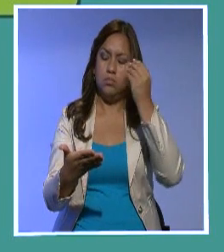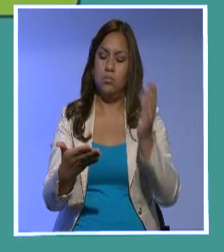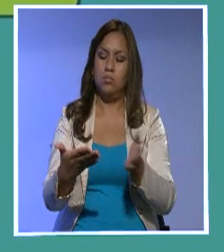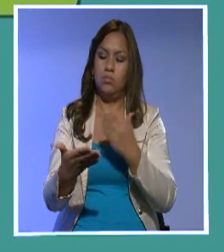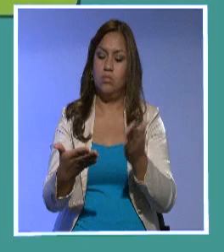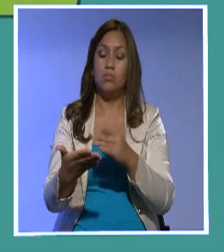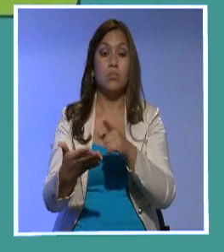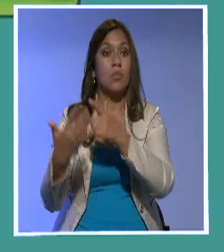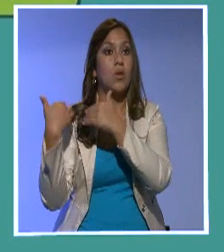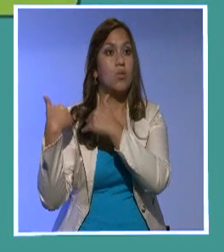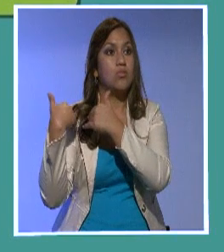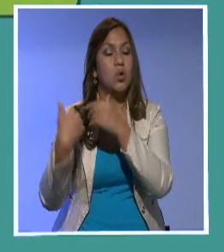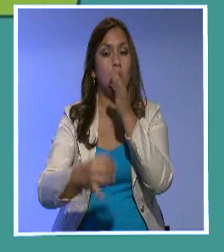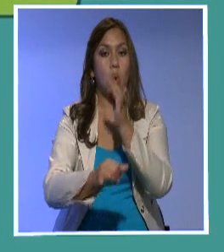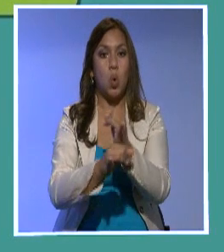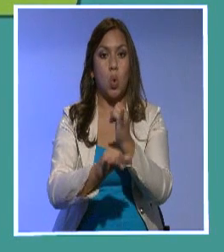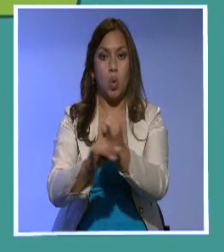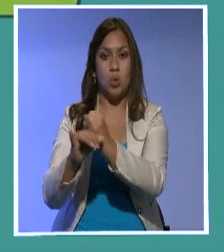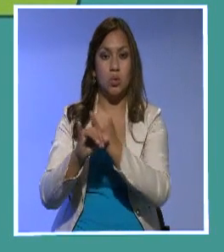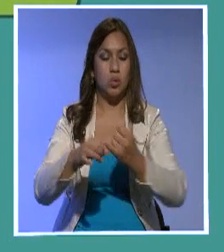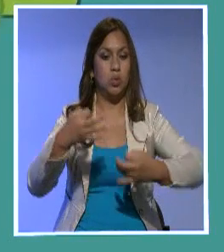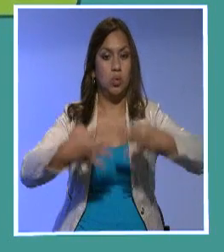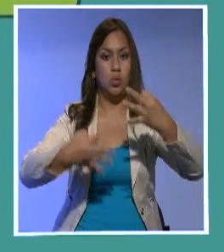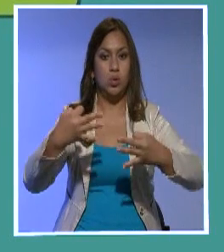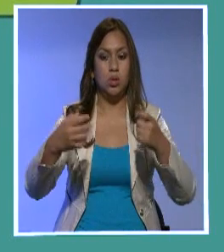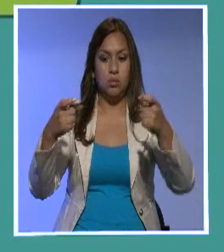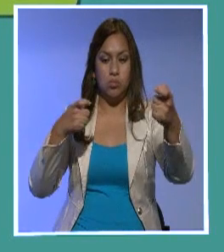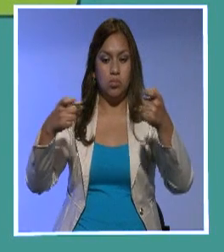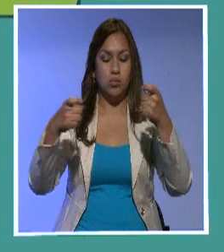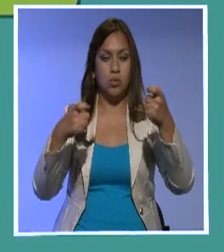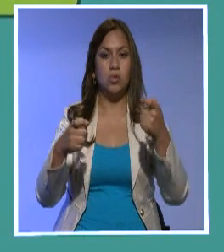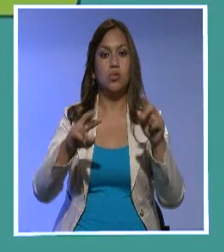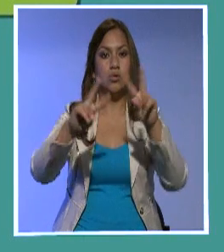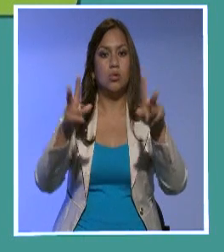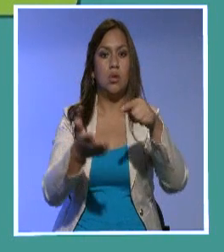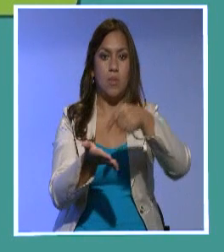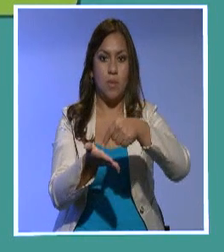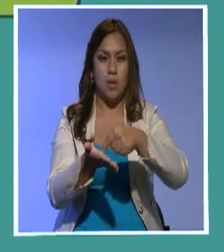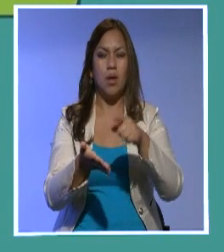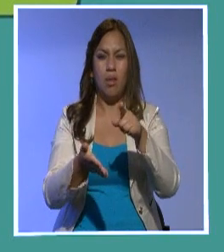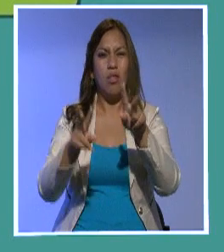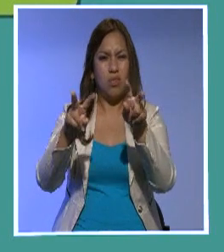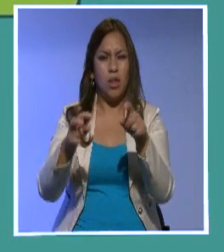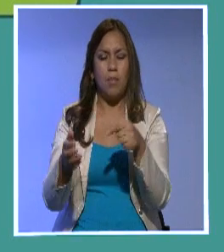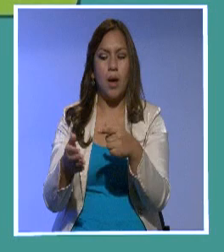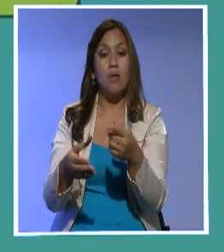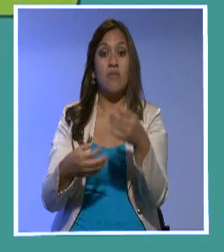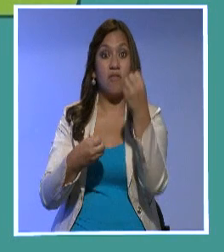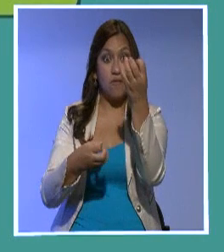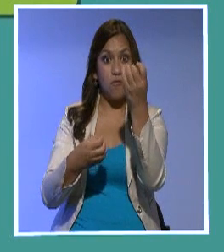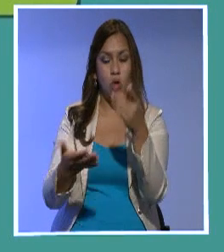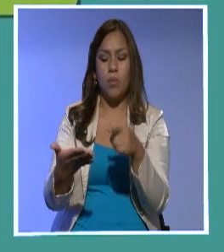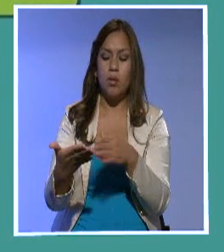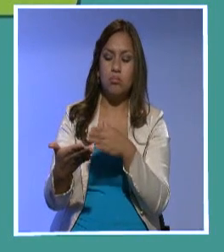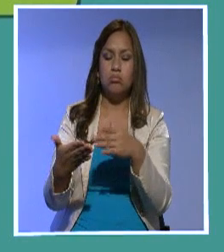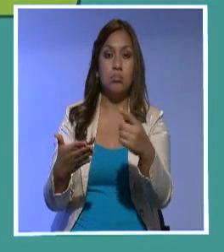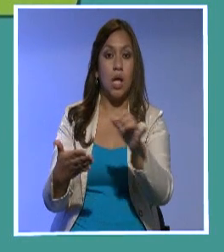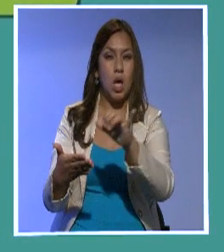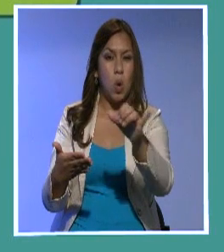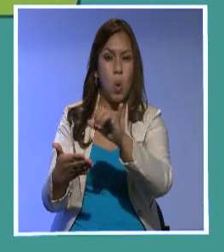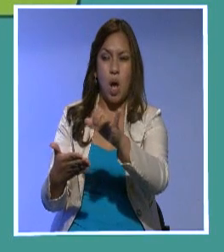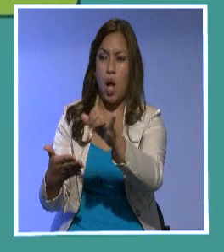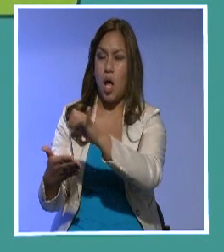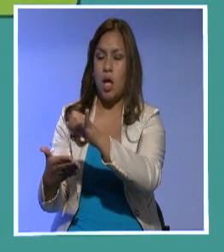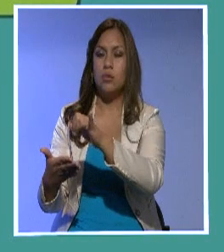instituciones de justicia y control tributario sobre la base del informe de investigación de los panamá papers que remitió la comisión de justicia